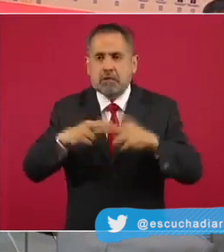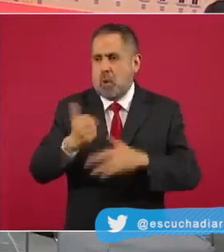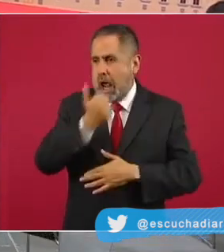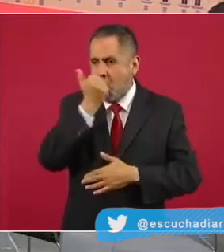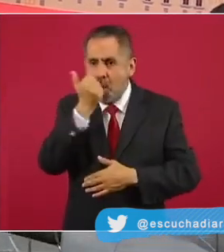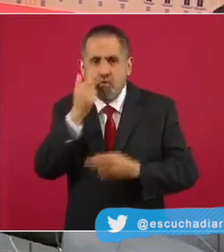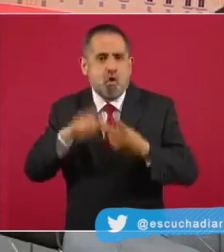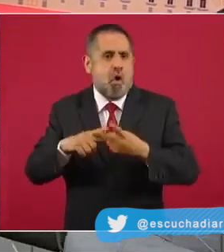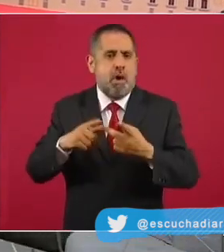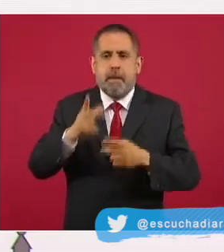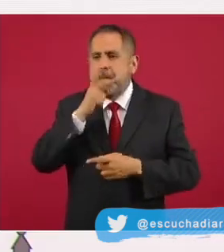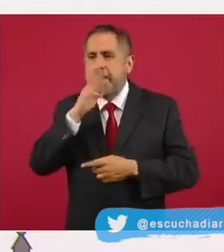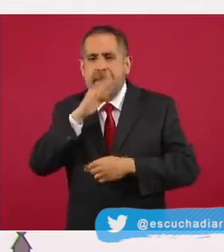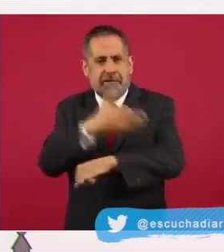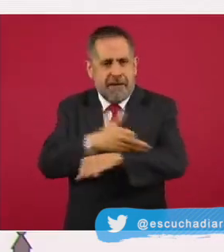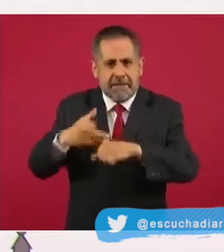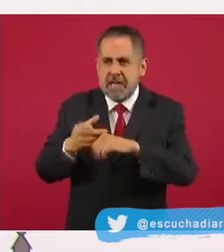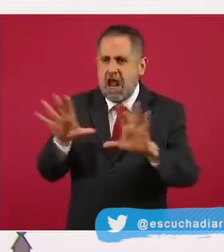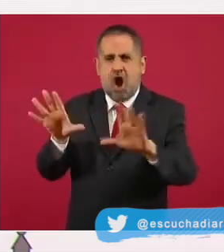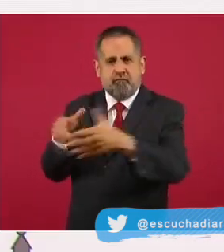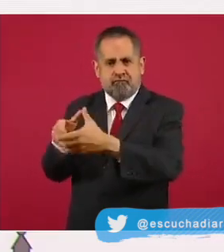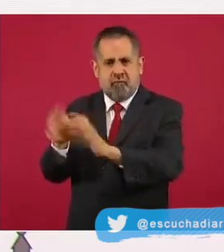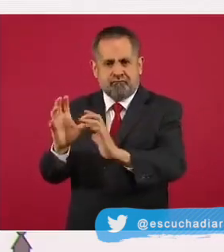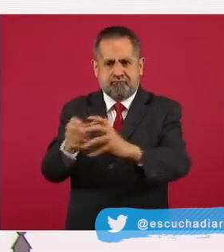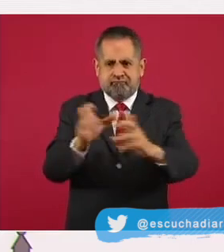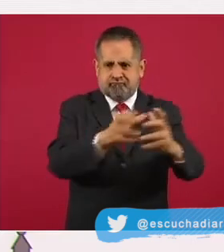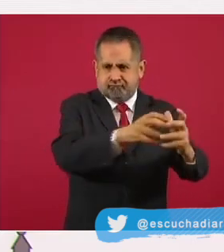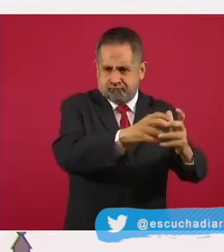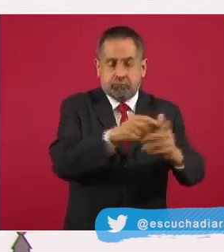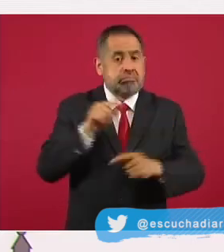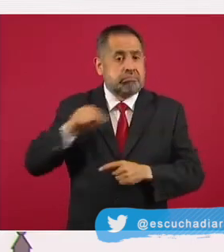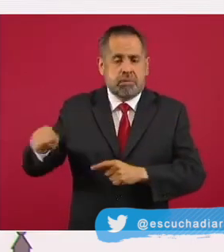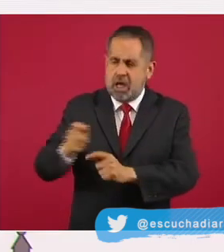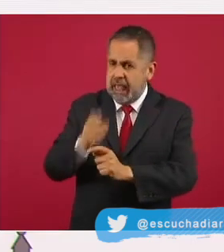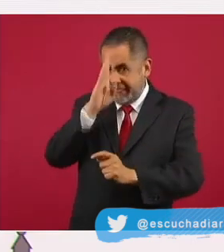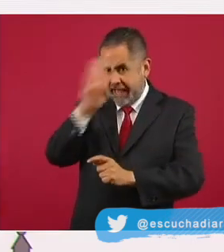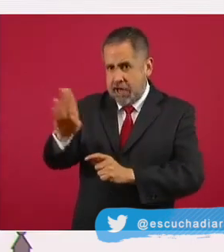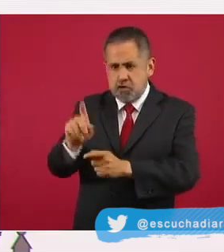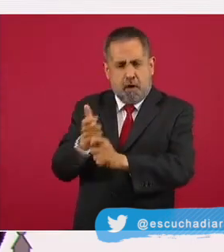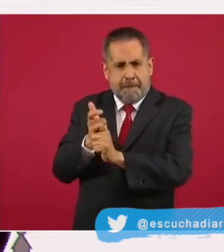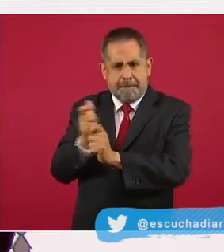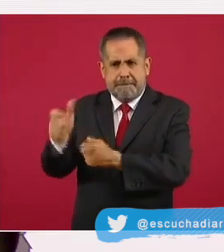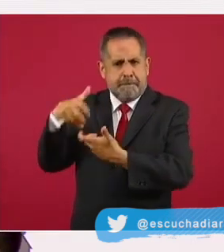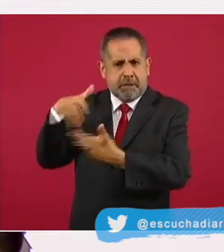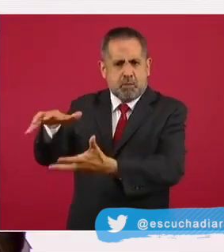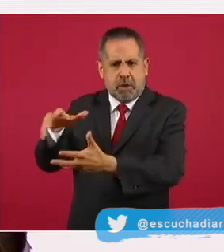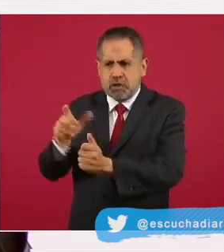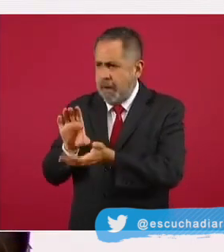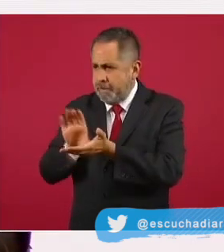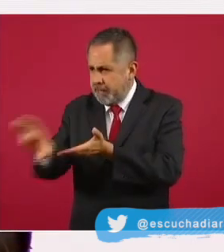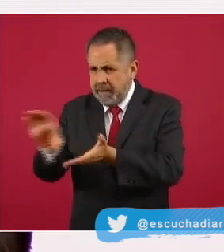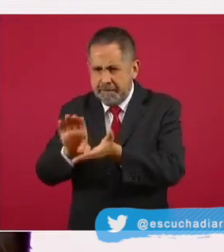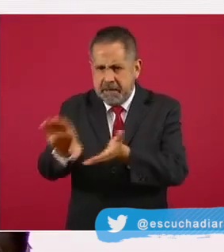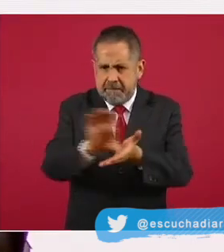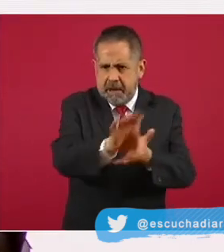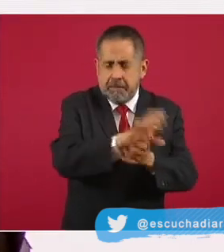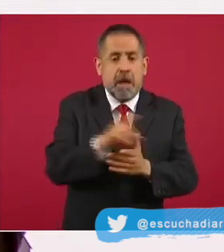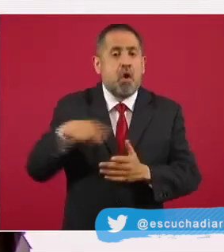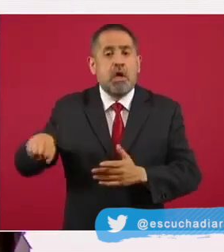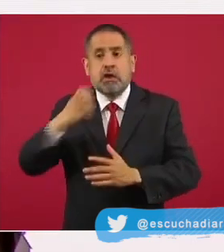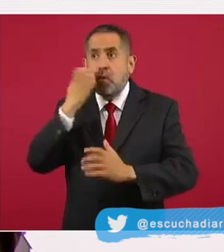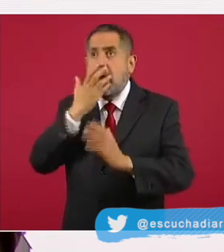alumnos, madres y padres de familia ya reciben de manera directa el presupuesto para el mantenimiento de